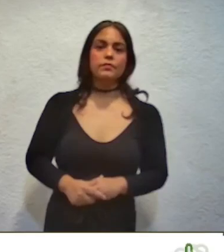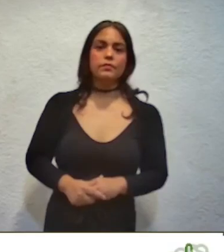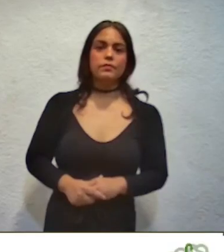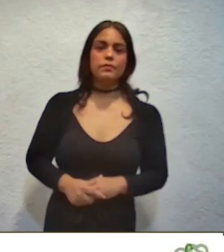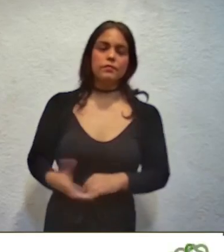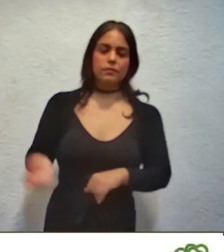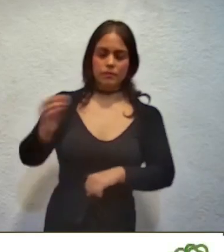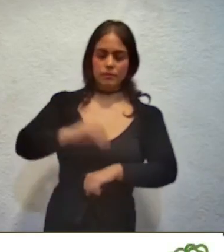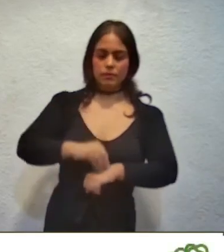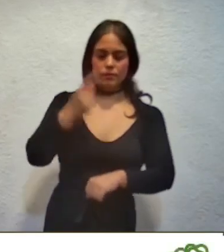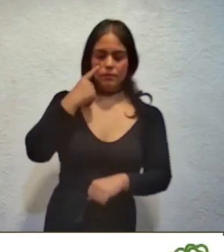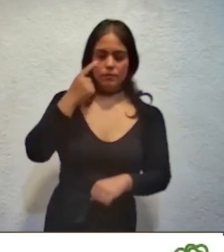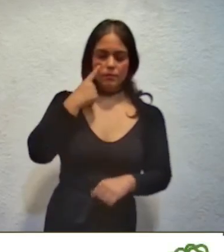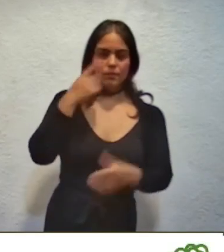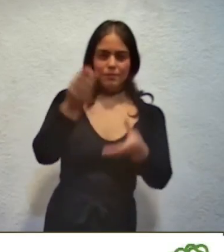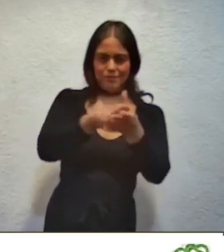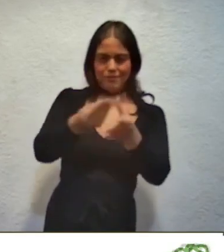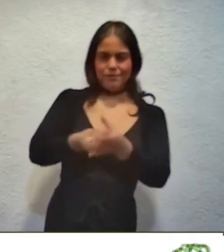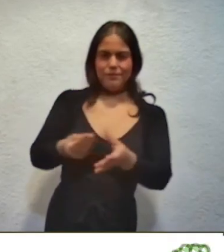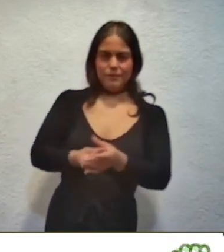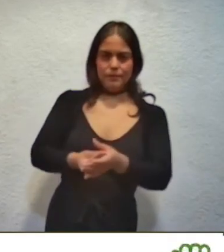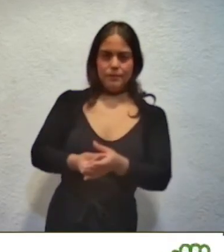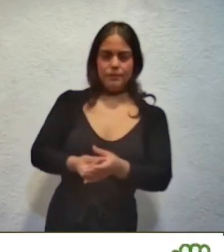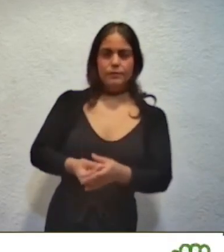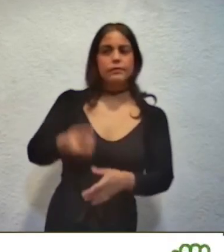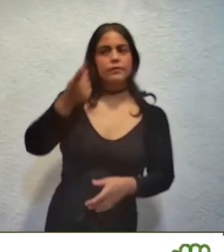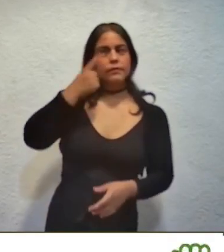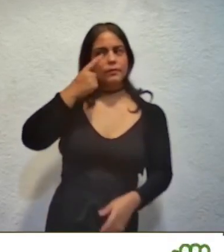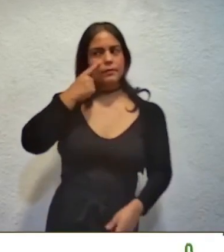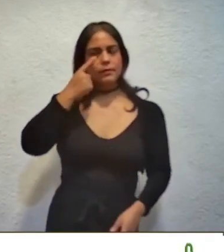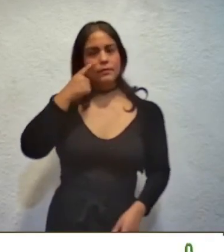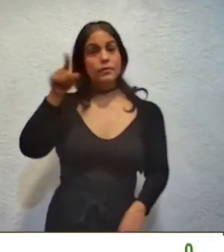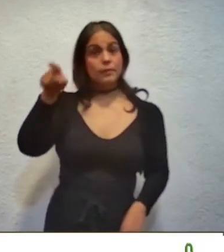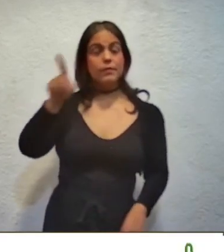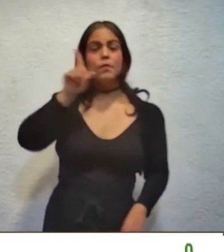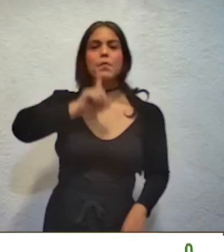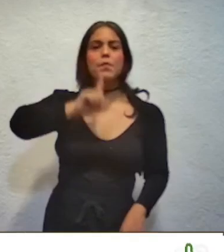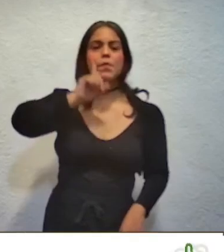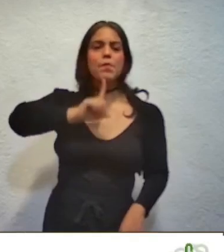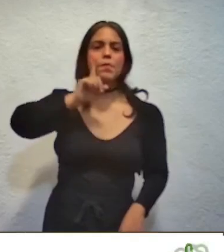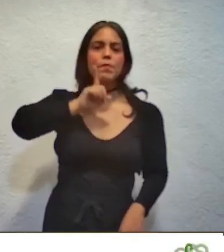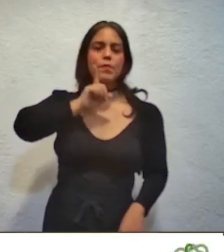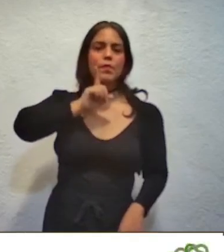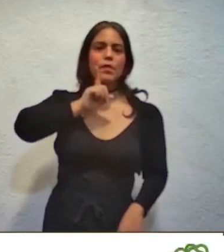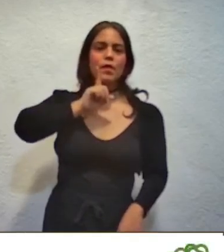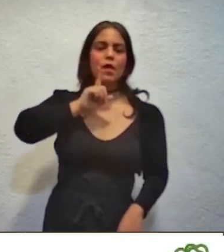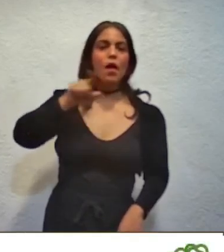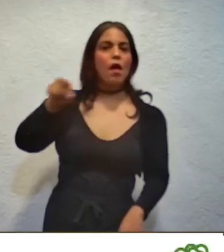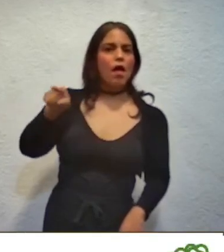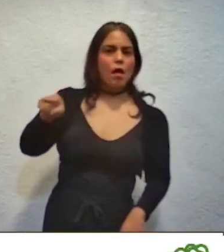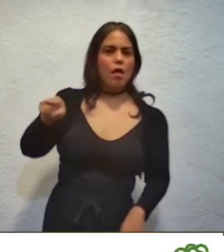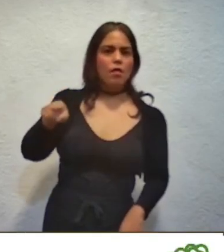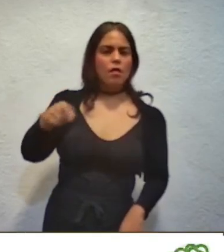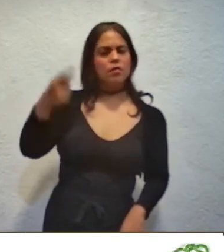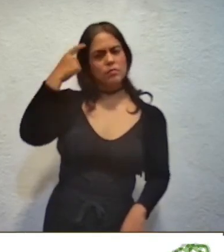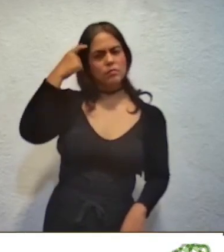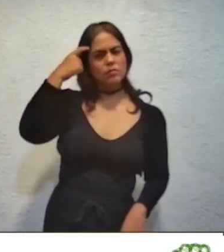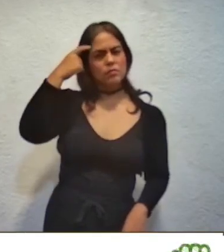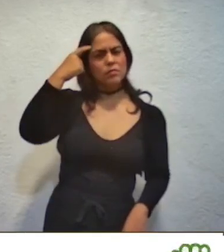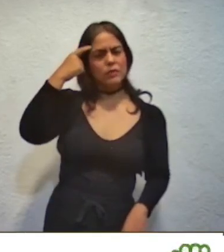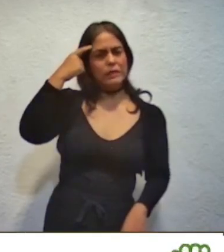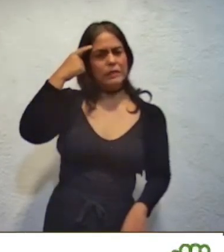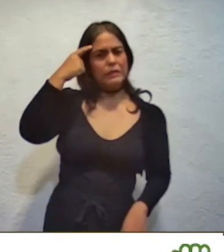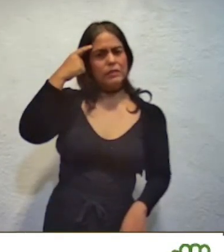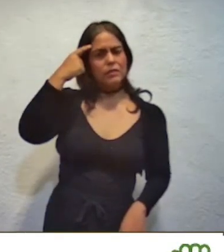Aunado a ello, en el expediente se advierte que se encuentra evidenciado que la promovente ya no presenta daño emocional de acuerdo con